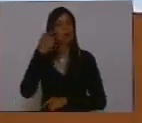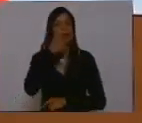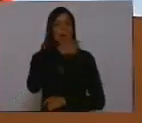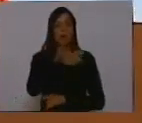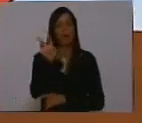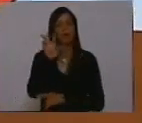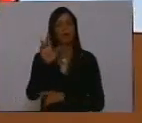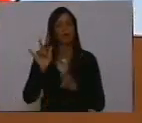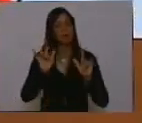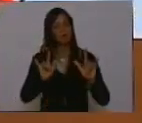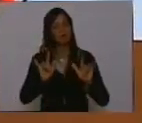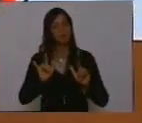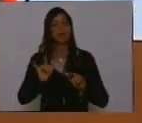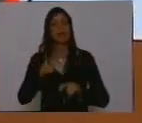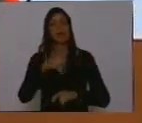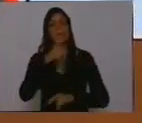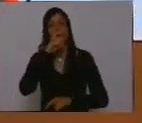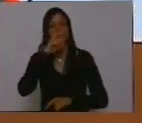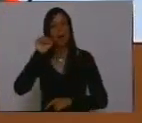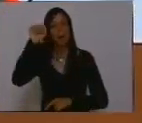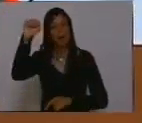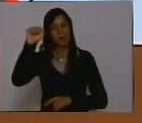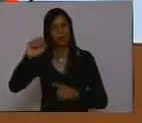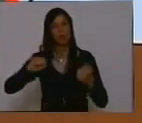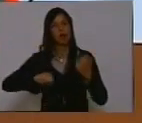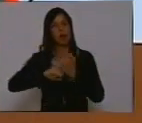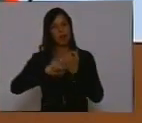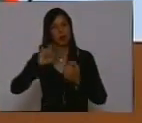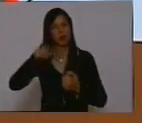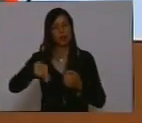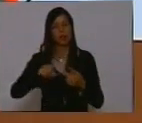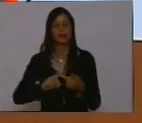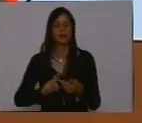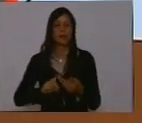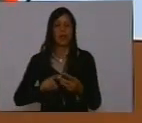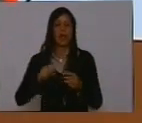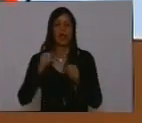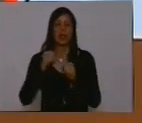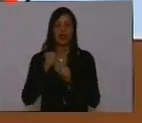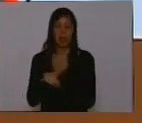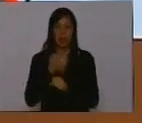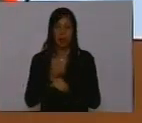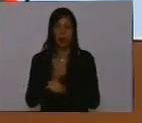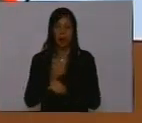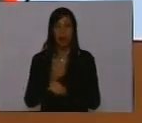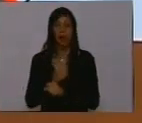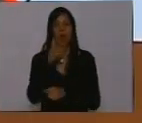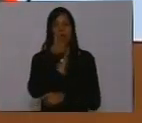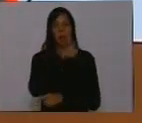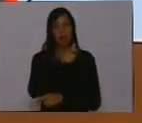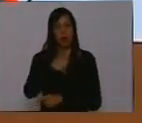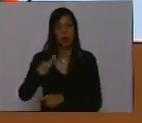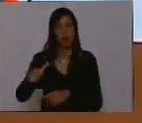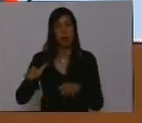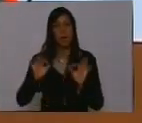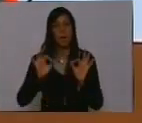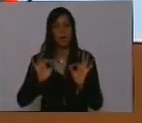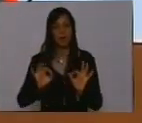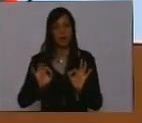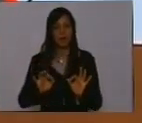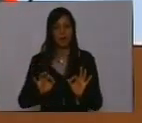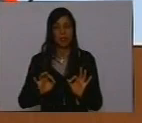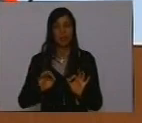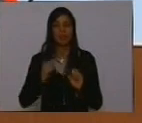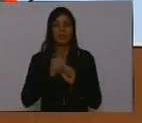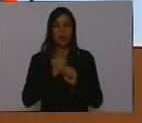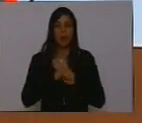de la República, Nicolás Maduro Moros, así como con el trabajo del poder originario de Venezuela, en especial por su labor